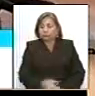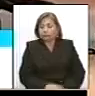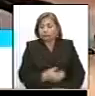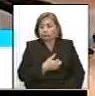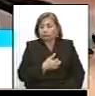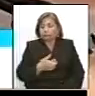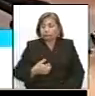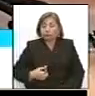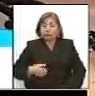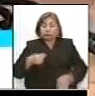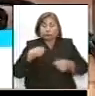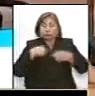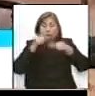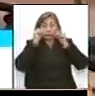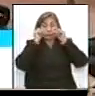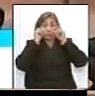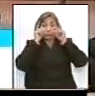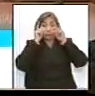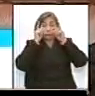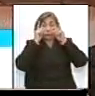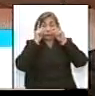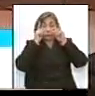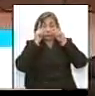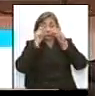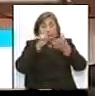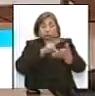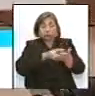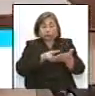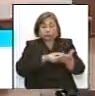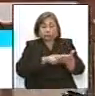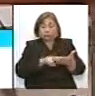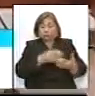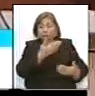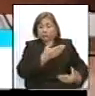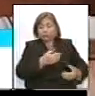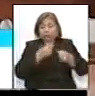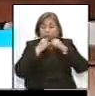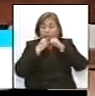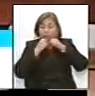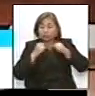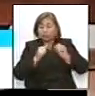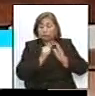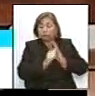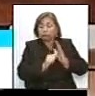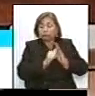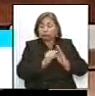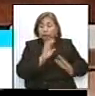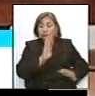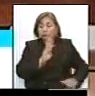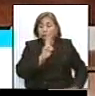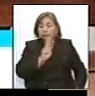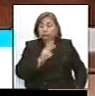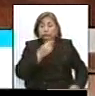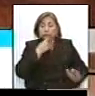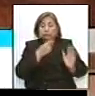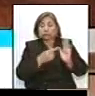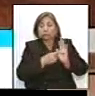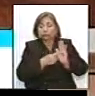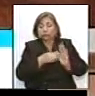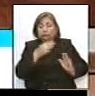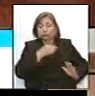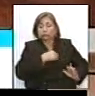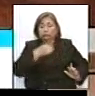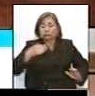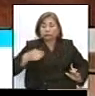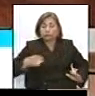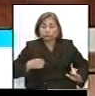Presidenta, yo estoy realmente sorprendido porque acaba de leer el secretario técnico el artículo 42 que señala que los miembros de